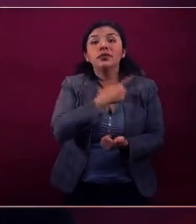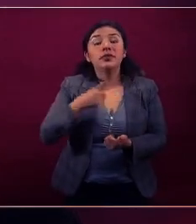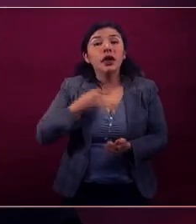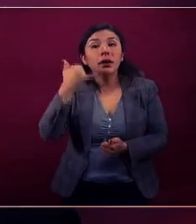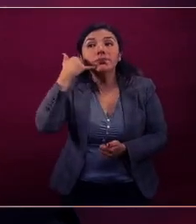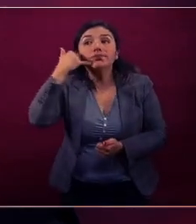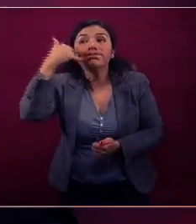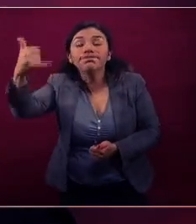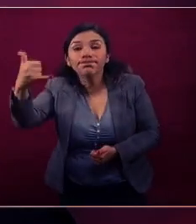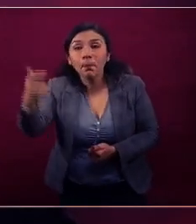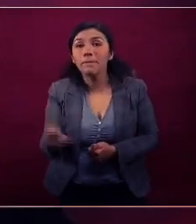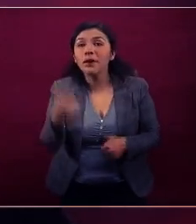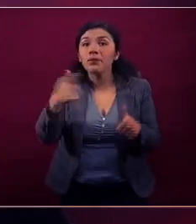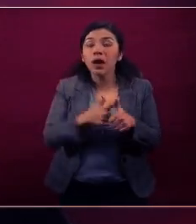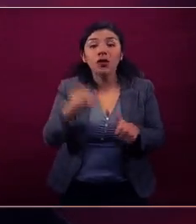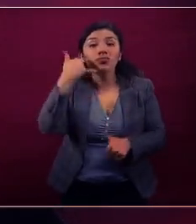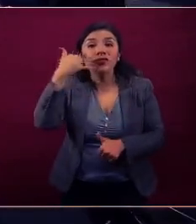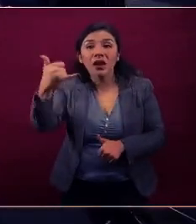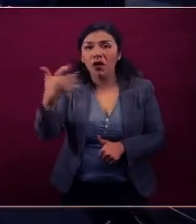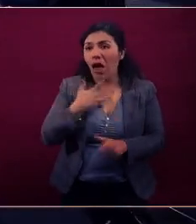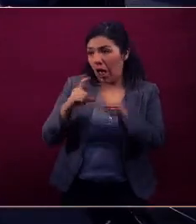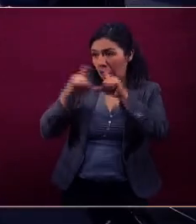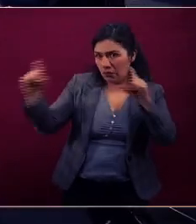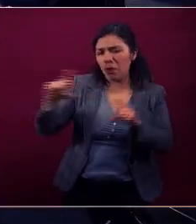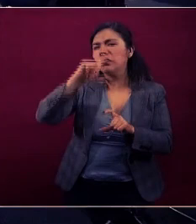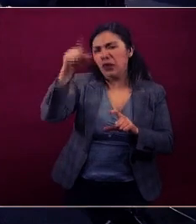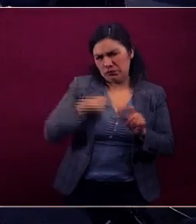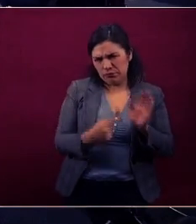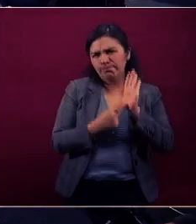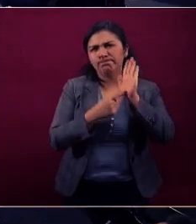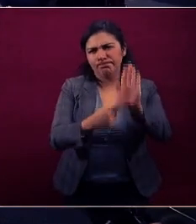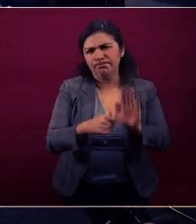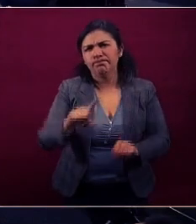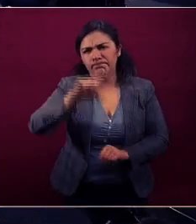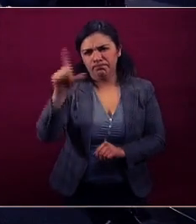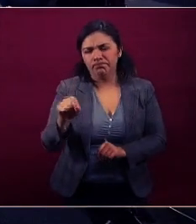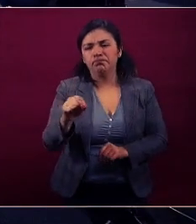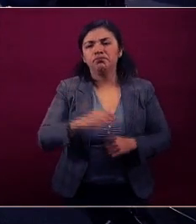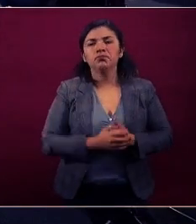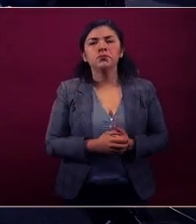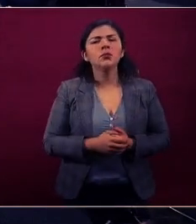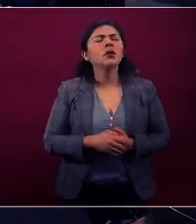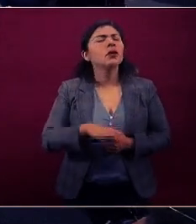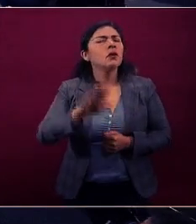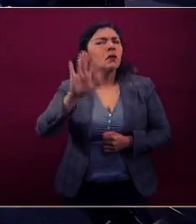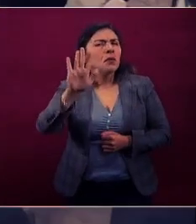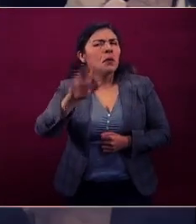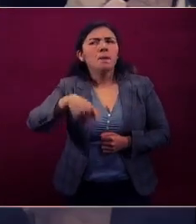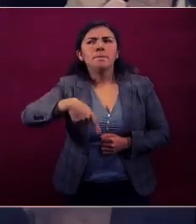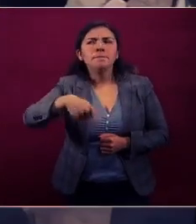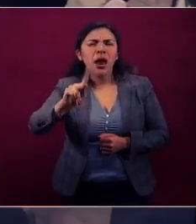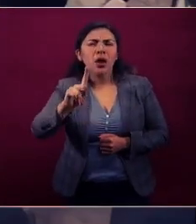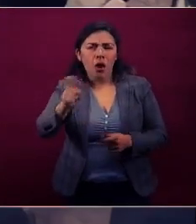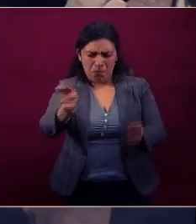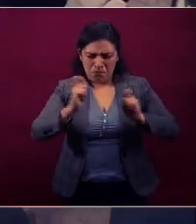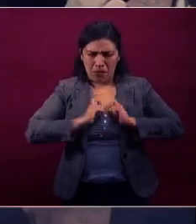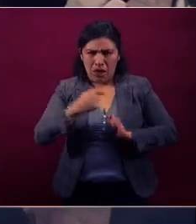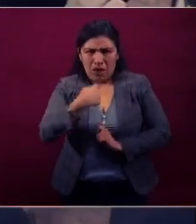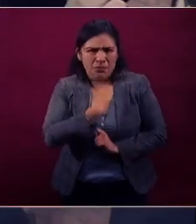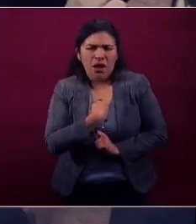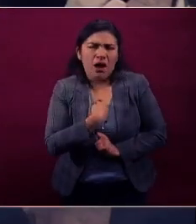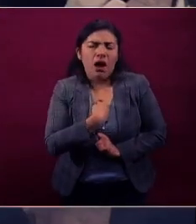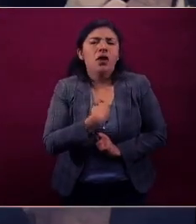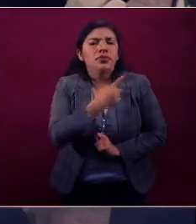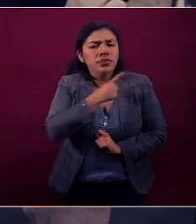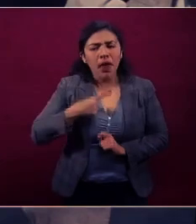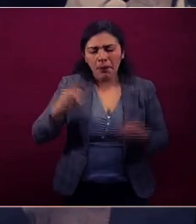tienes que hacer es llamar al teléfono si lo tenemos y si no te lo paso. Ahorita te lo paso. Pero sí sería, pues no tanto que me lo pase a mí, sino que se